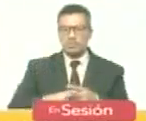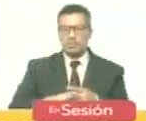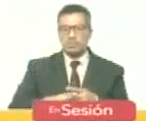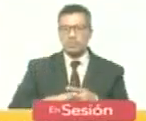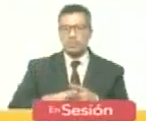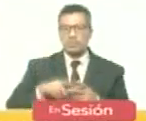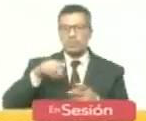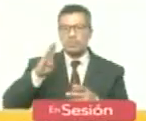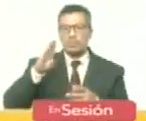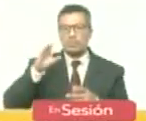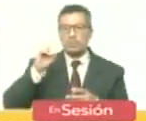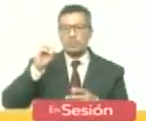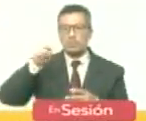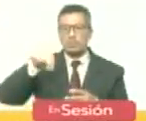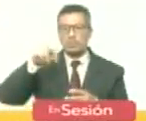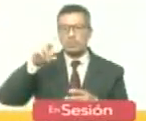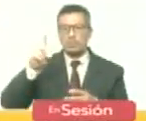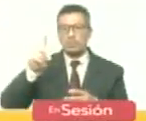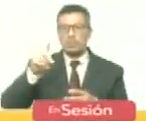alias Bon,